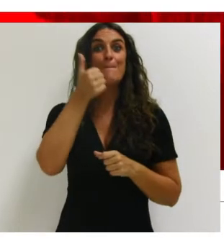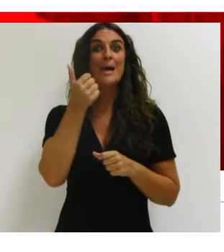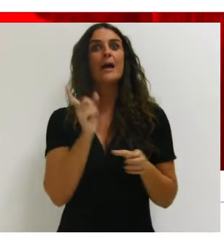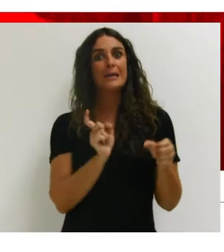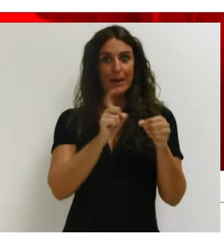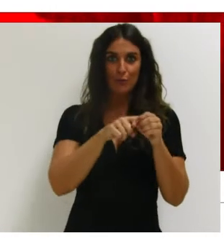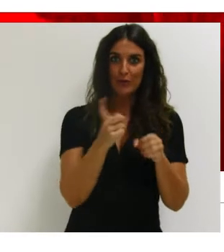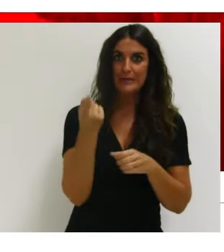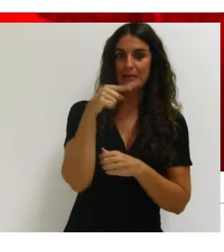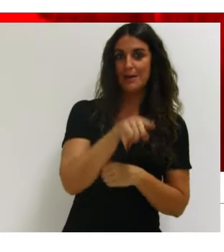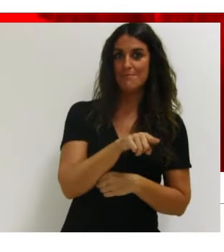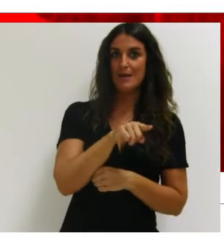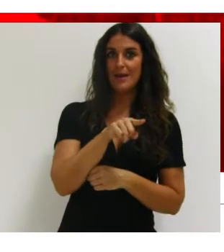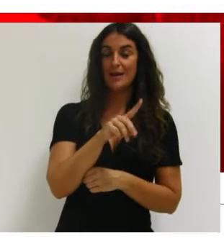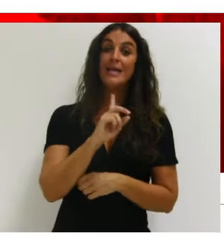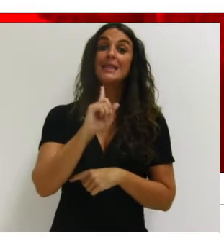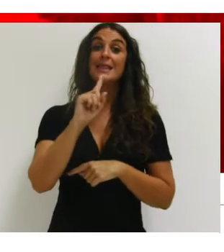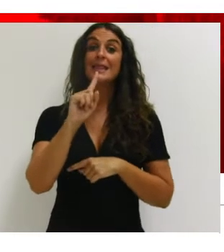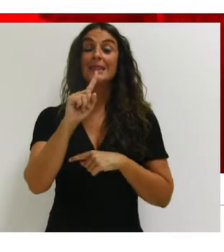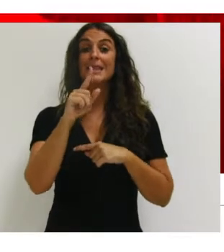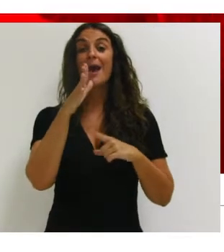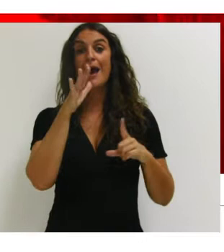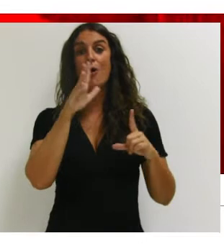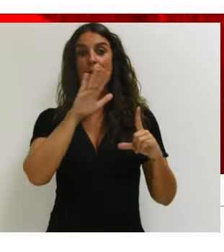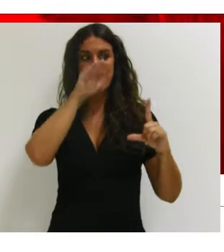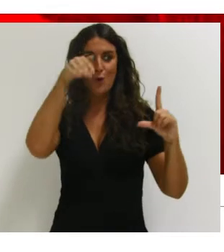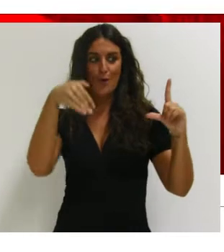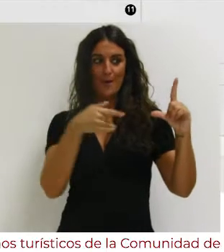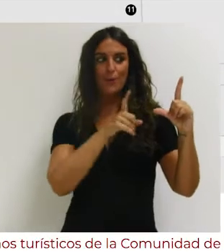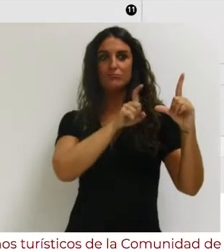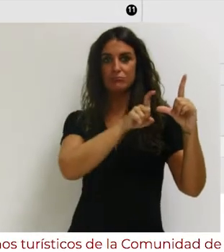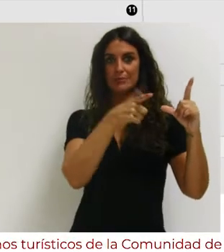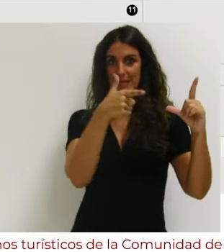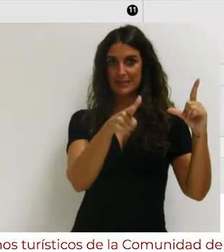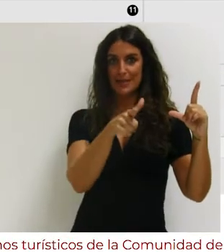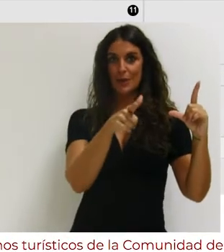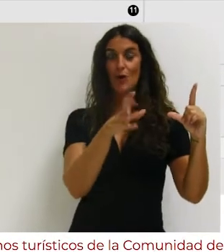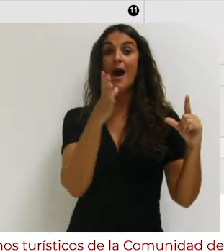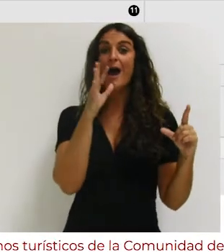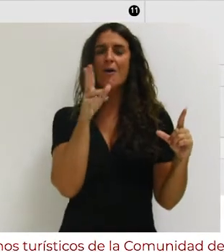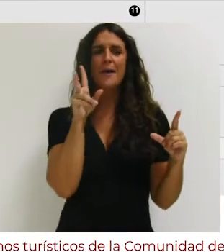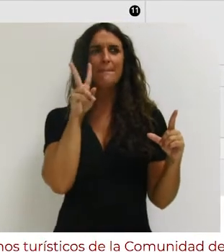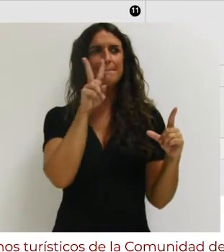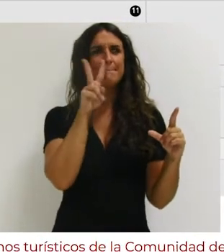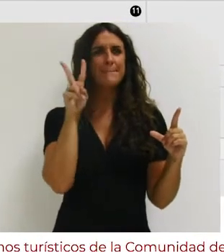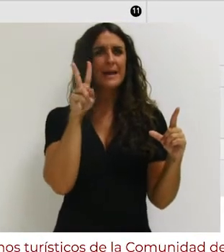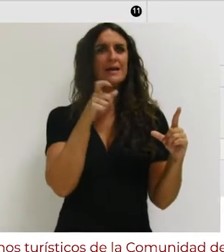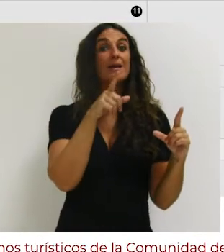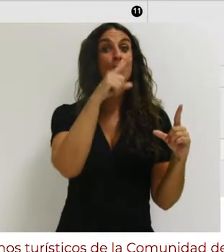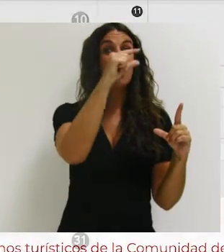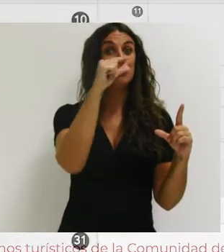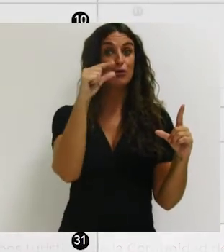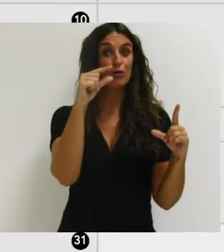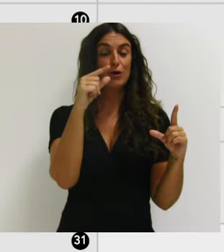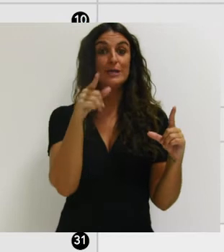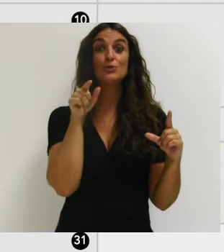y apuntarte. Vamos a volver a la sección. Ahora fíjate en estos botones. Puedes